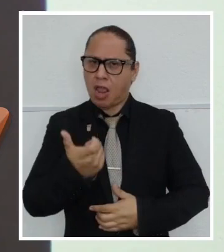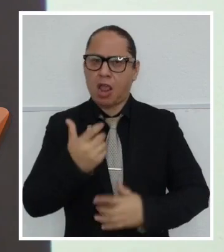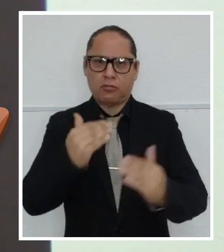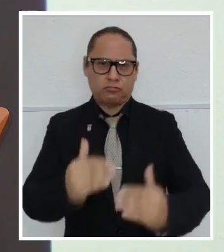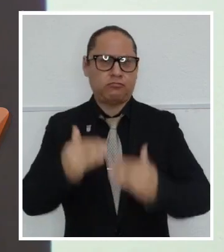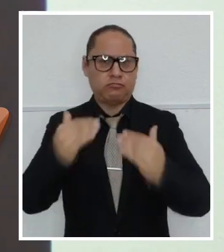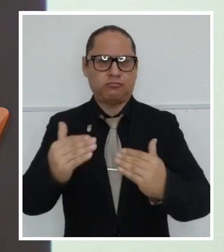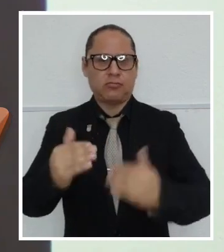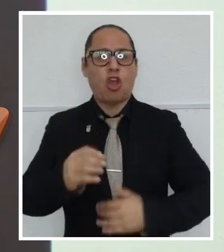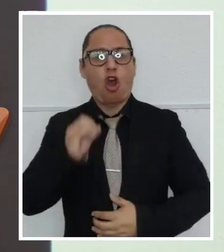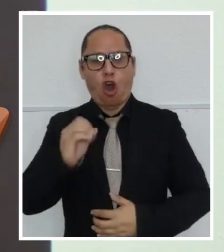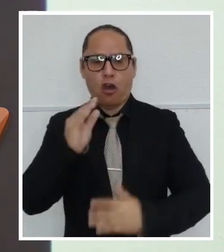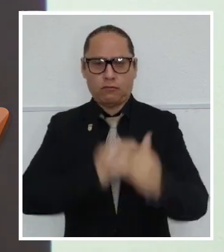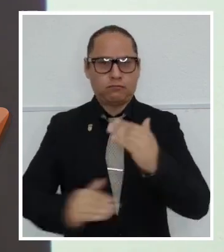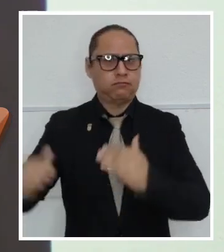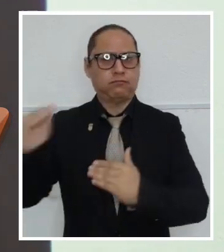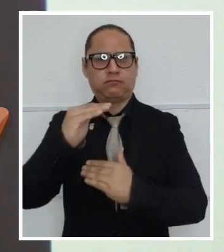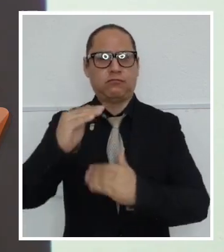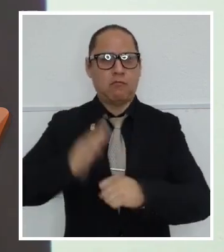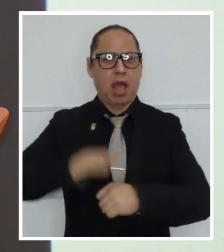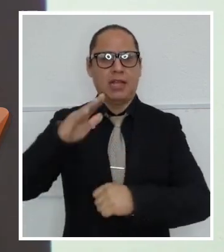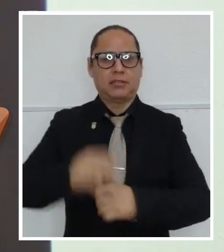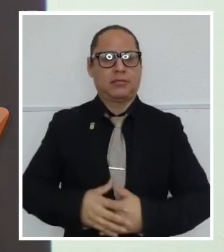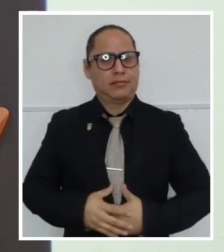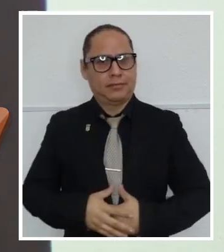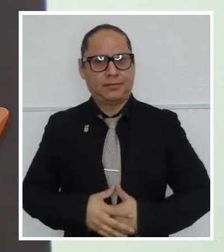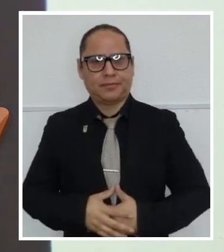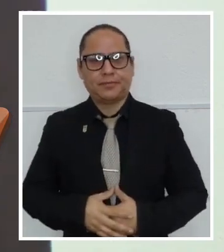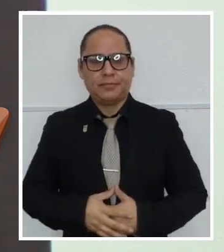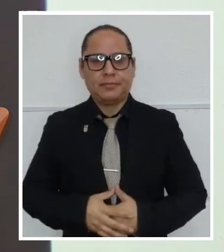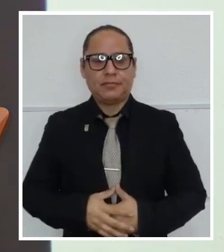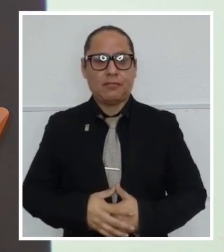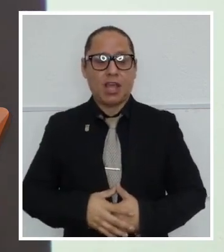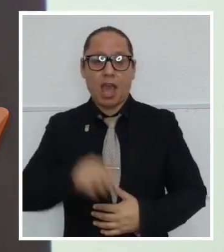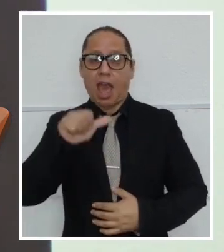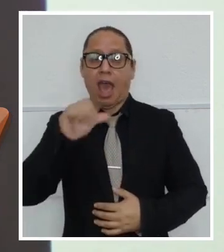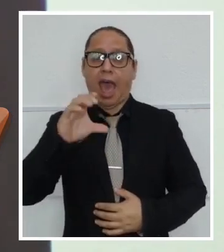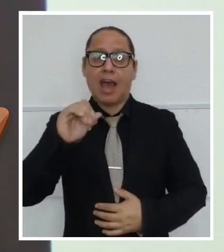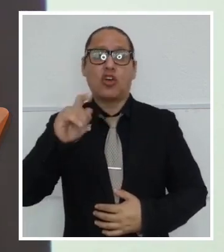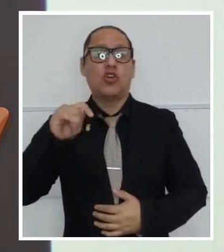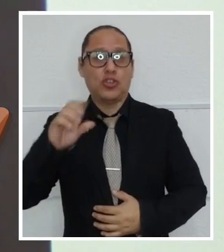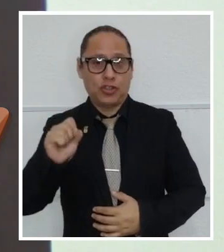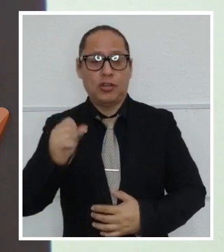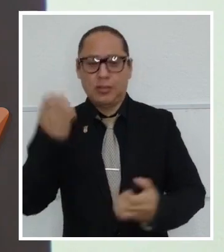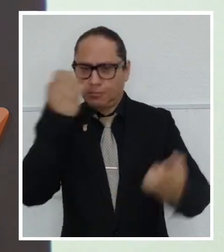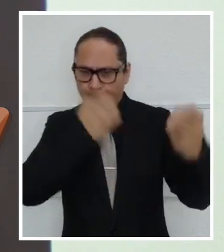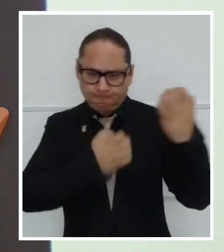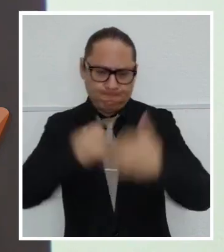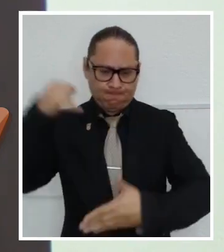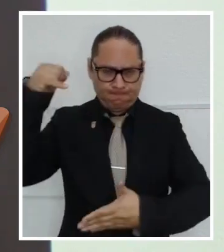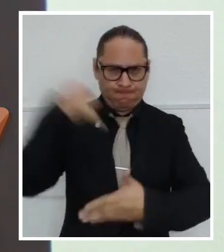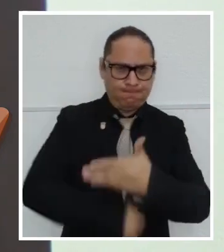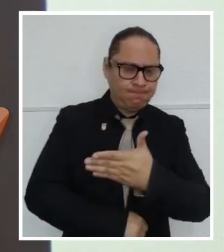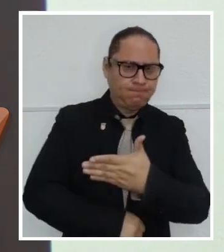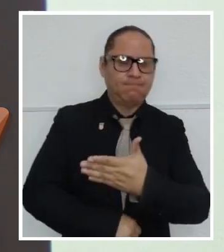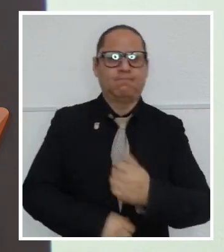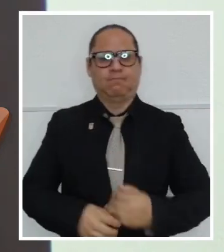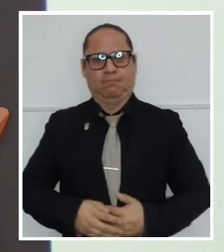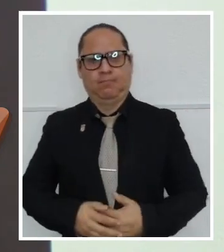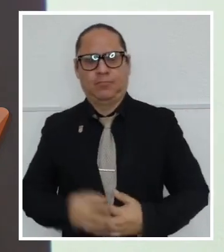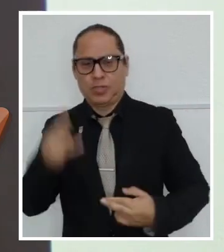mejor cargo la penalización del acoso laboral necesita de un análisis a conciencia de un estudio